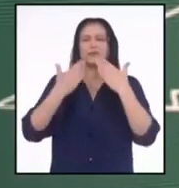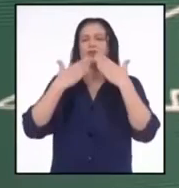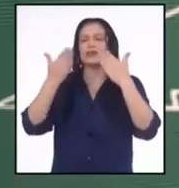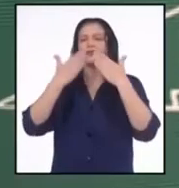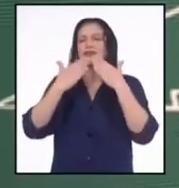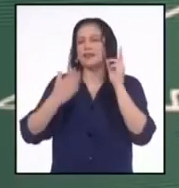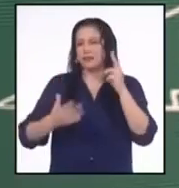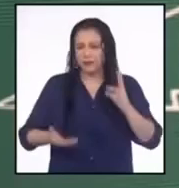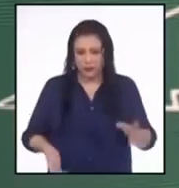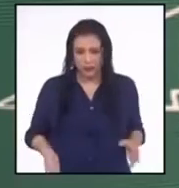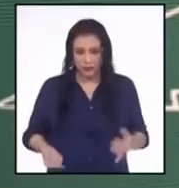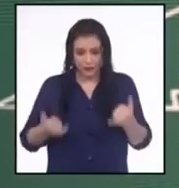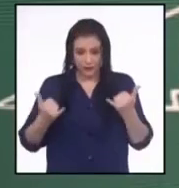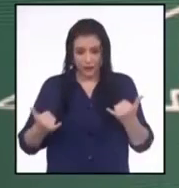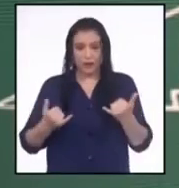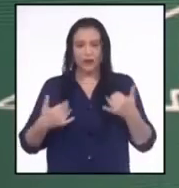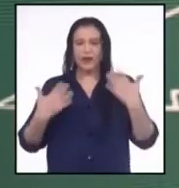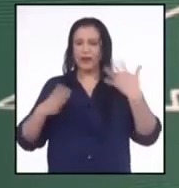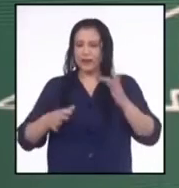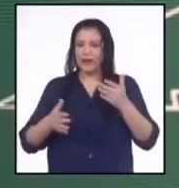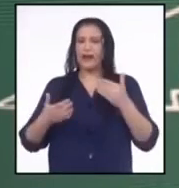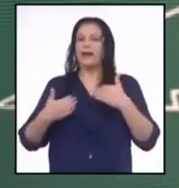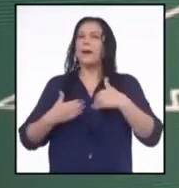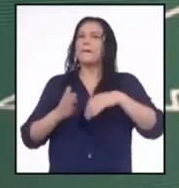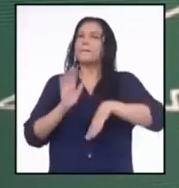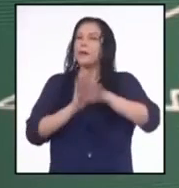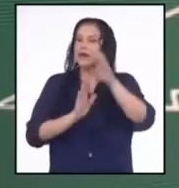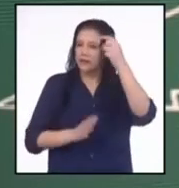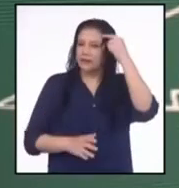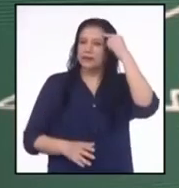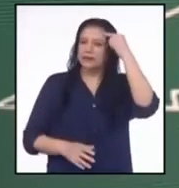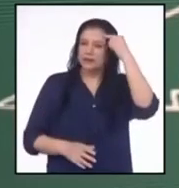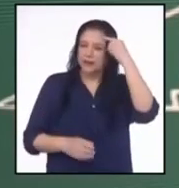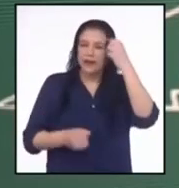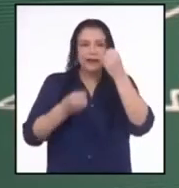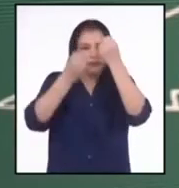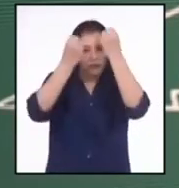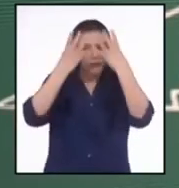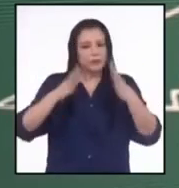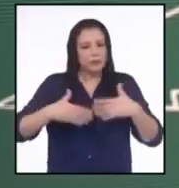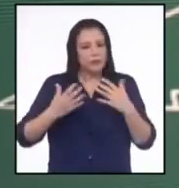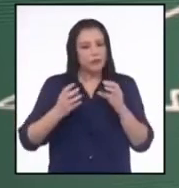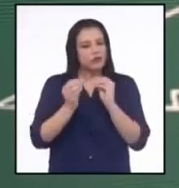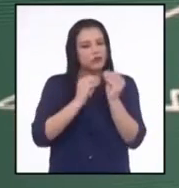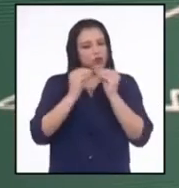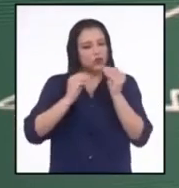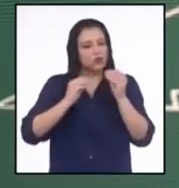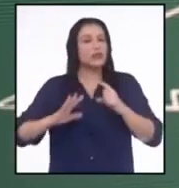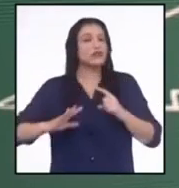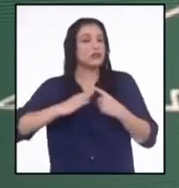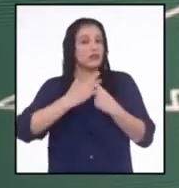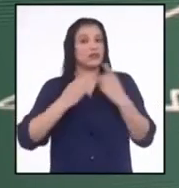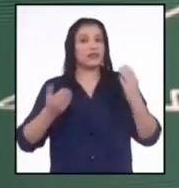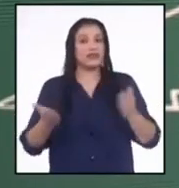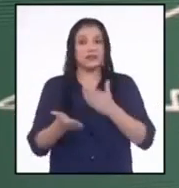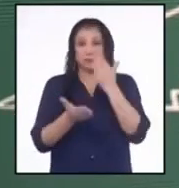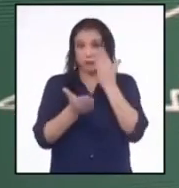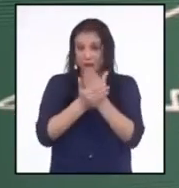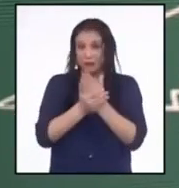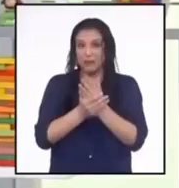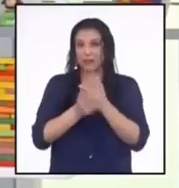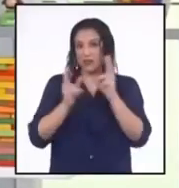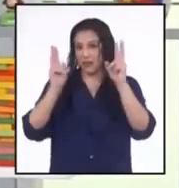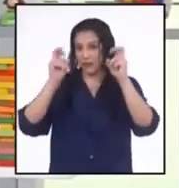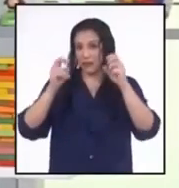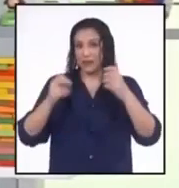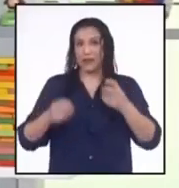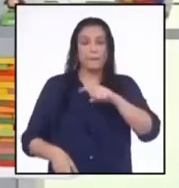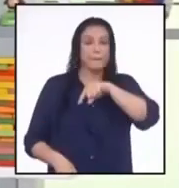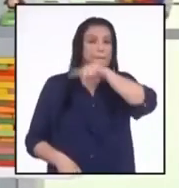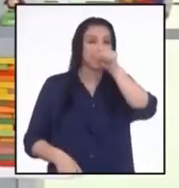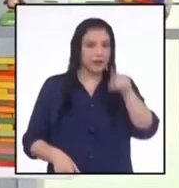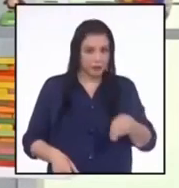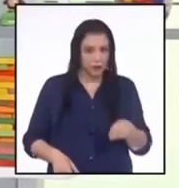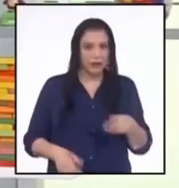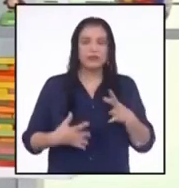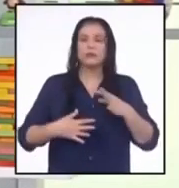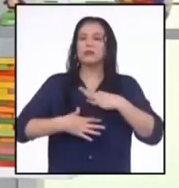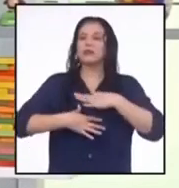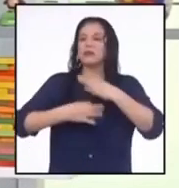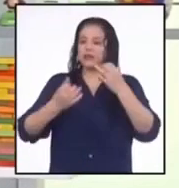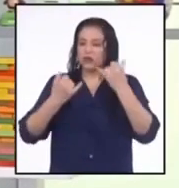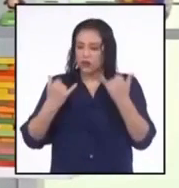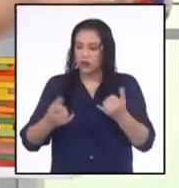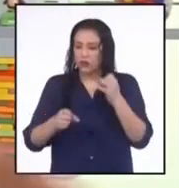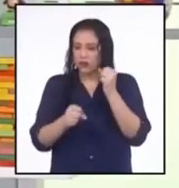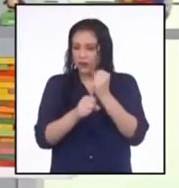gracias, profesora. Ahora ya tengo mayor información para poder resolver situaciones problemáticas sobre la parábola. Ha sido muy interesante